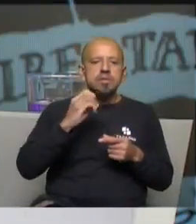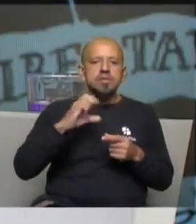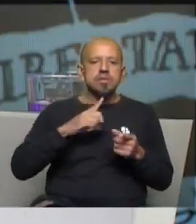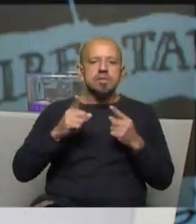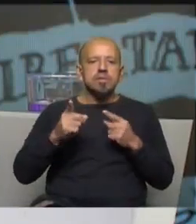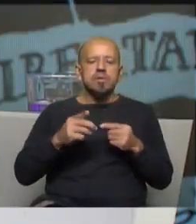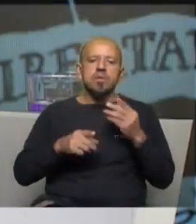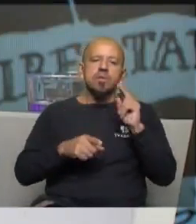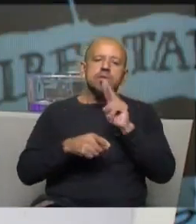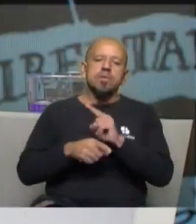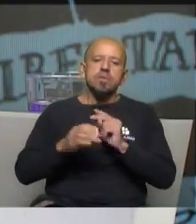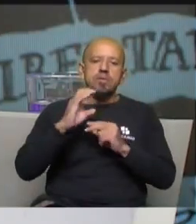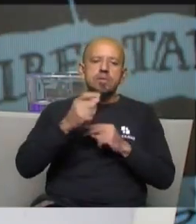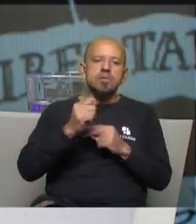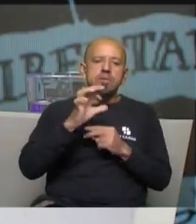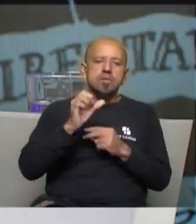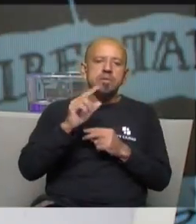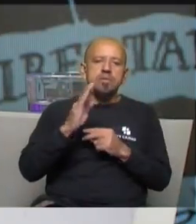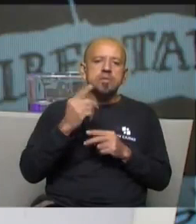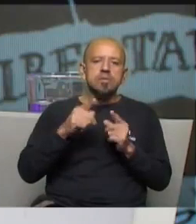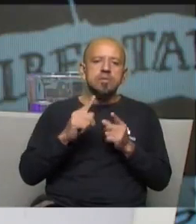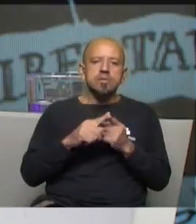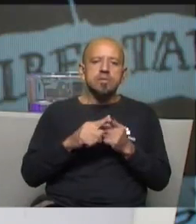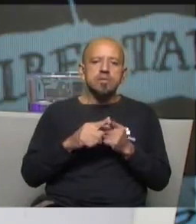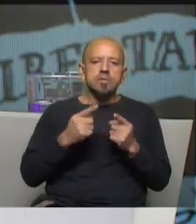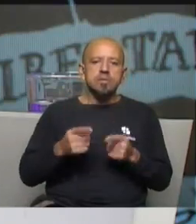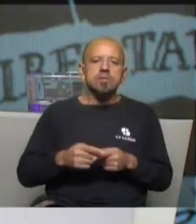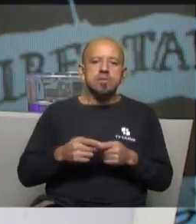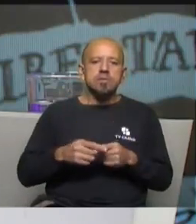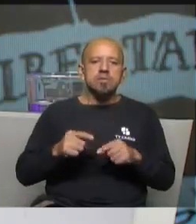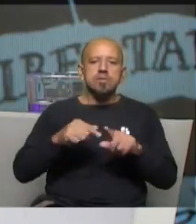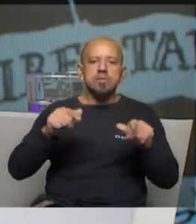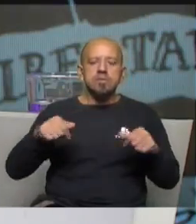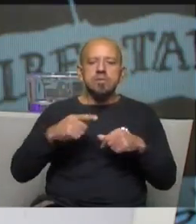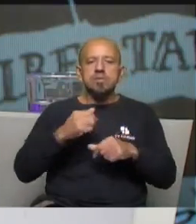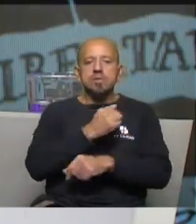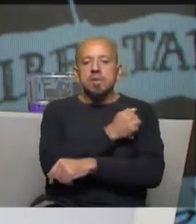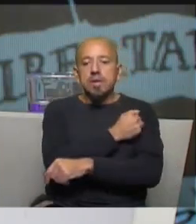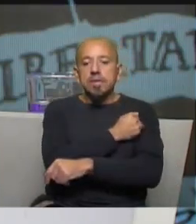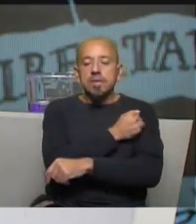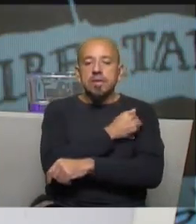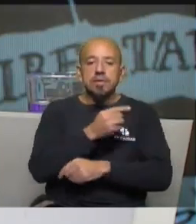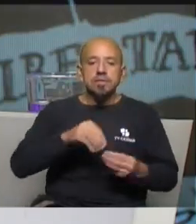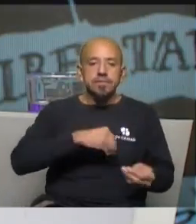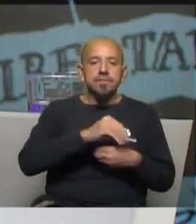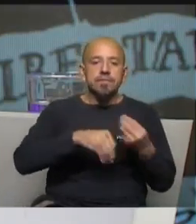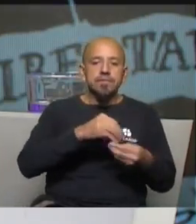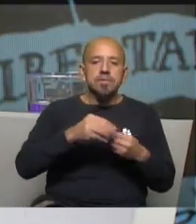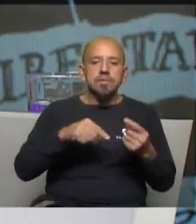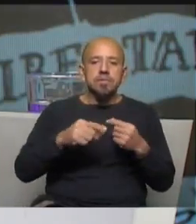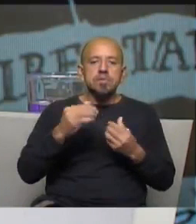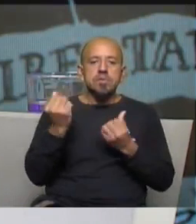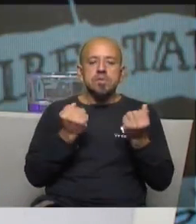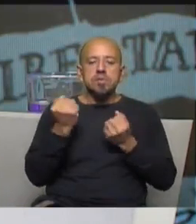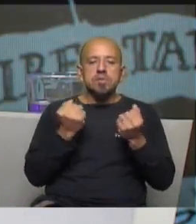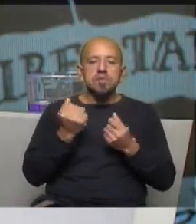visitar acá supa que además eso es otra cosa que sabe poco las tierras de la mayor riqueza los artigas de donde provino la fuerza económica